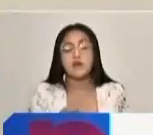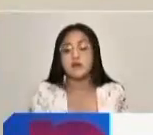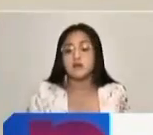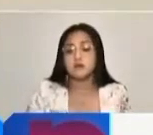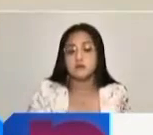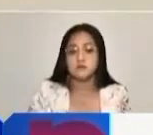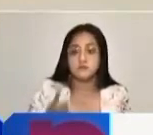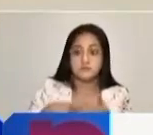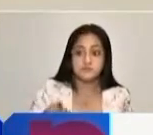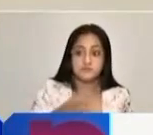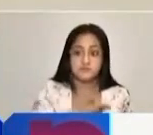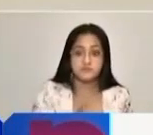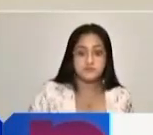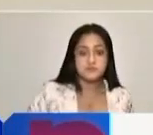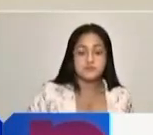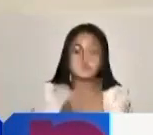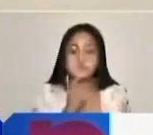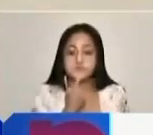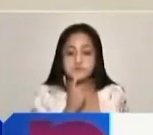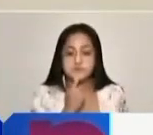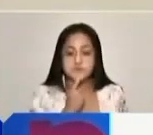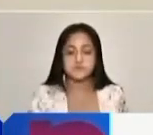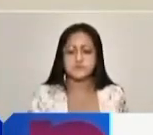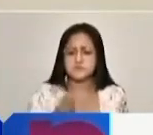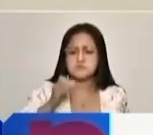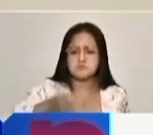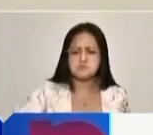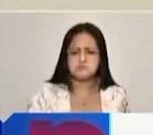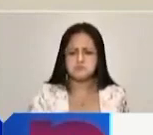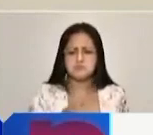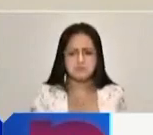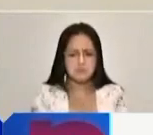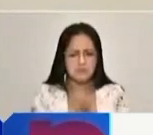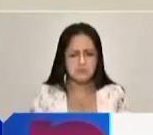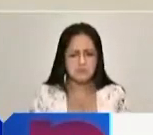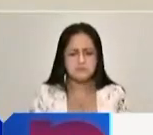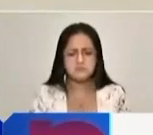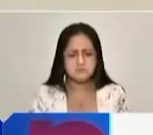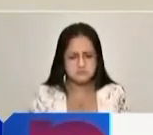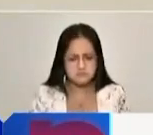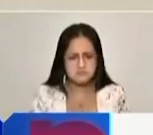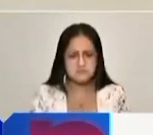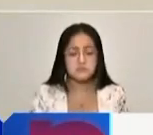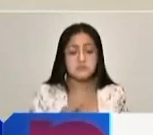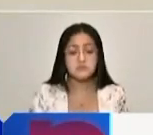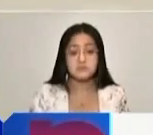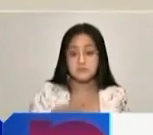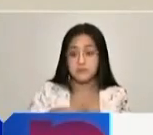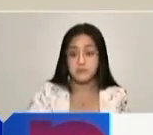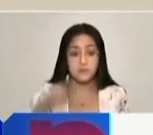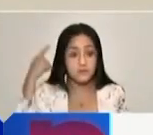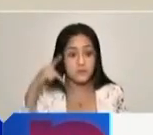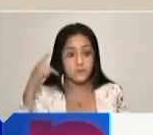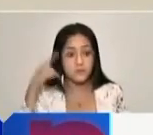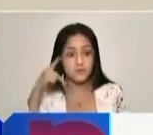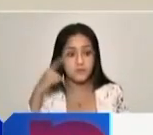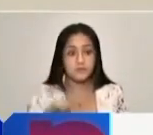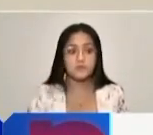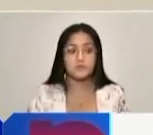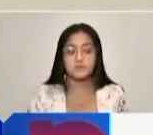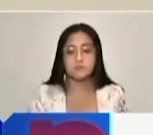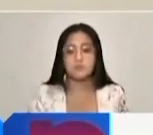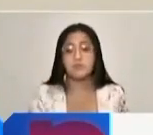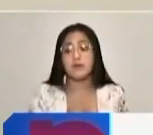viene el presidente de la república me acepto la invitación y estará aquí en puebla podrá venir